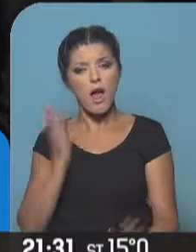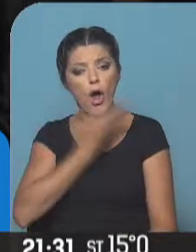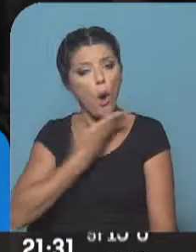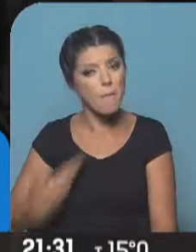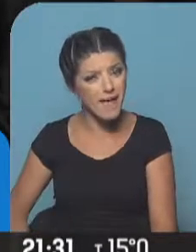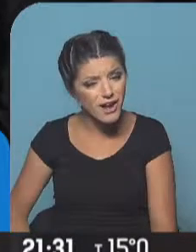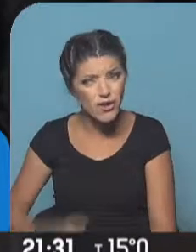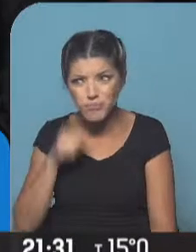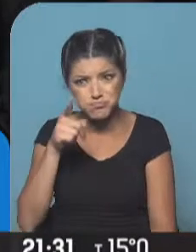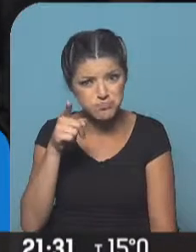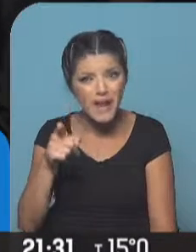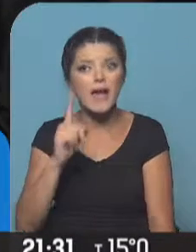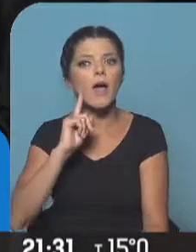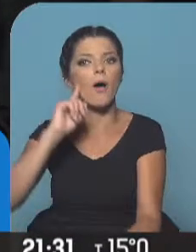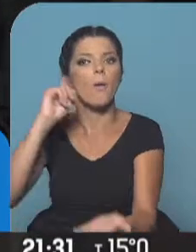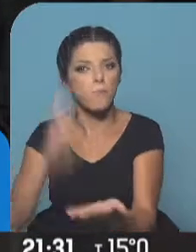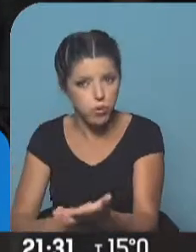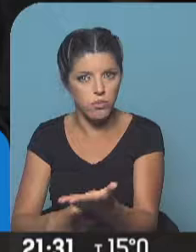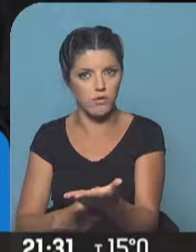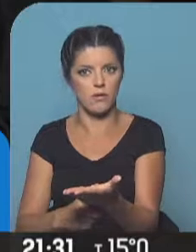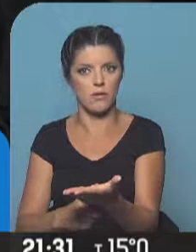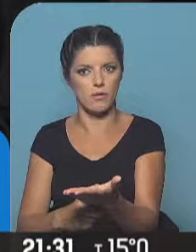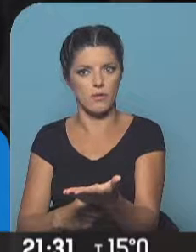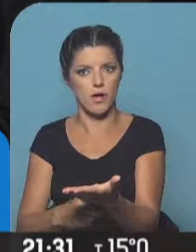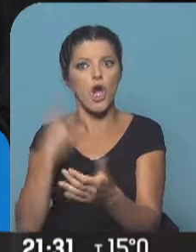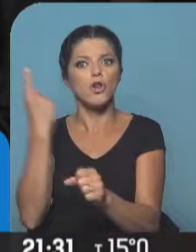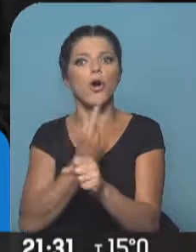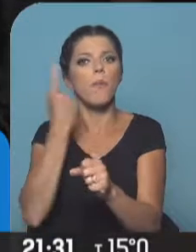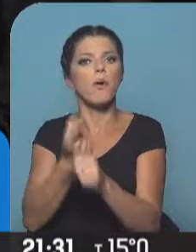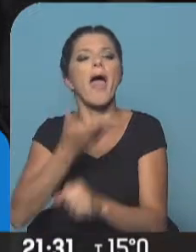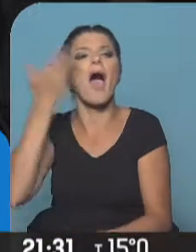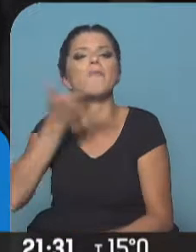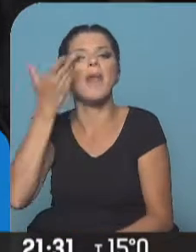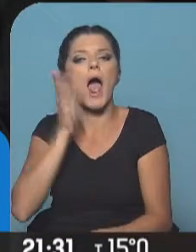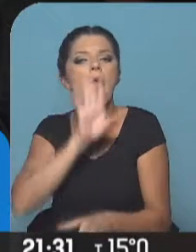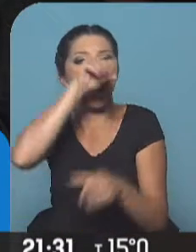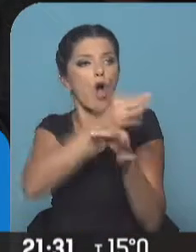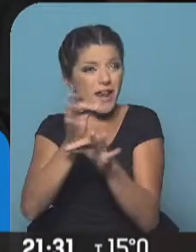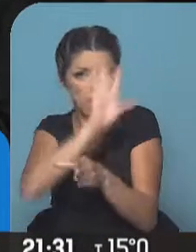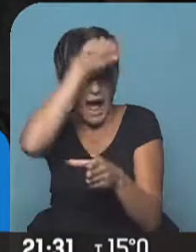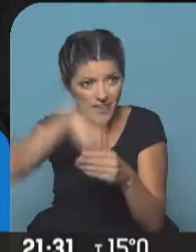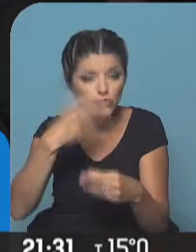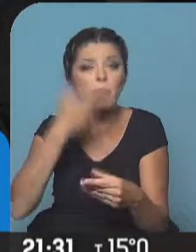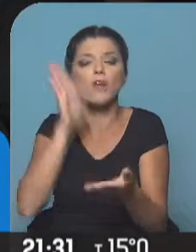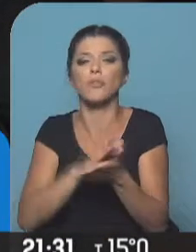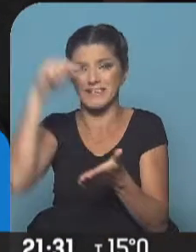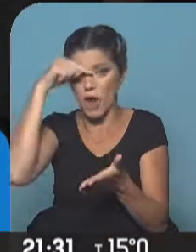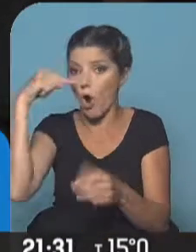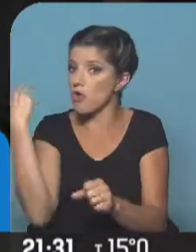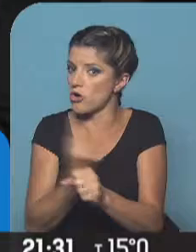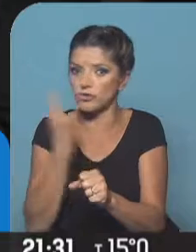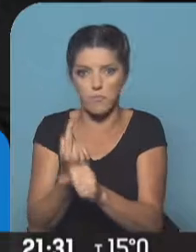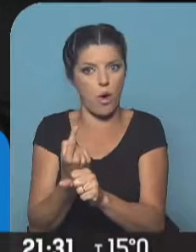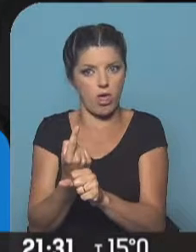gobierno dio la orden de que no se podía hablar de Maldonado en las escuelas. Puso